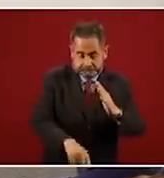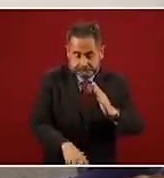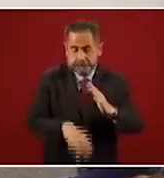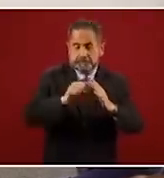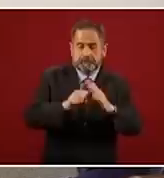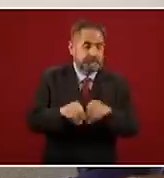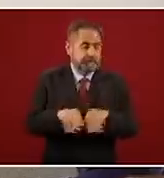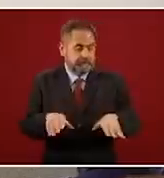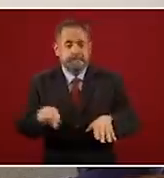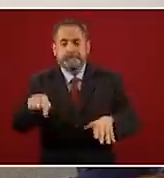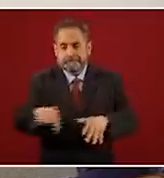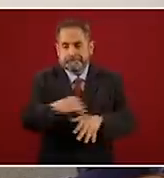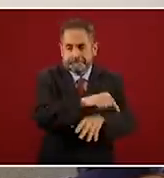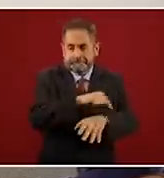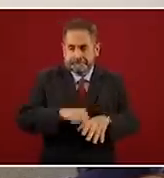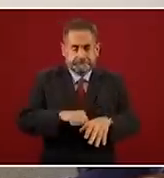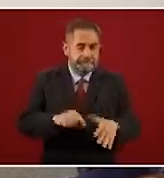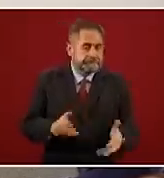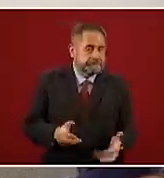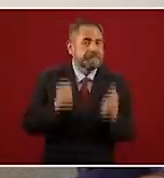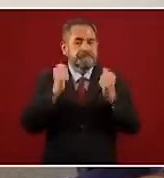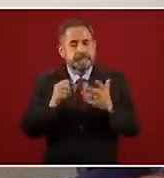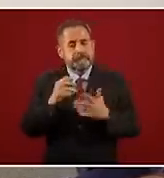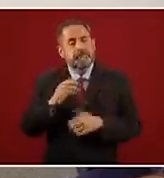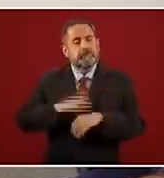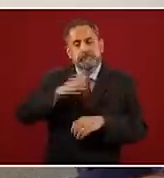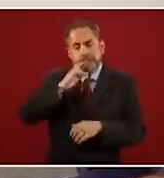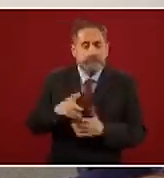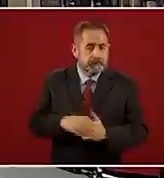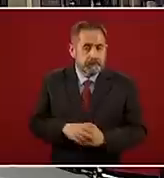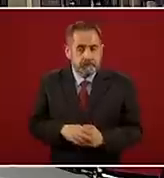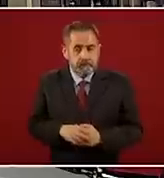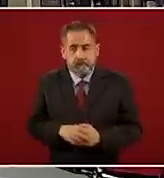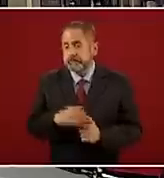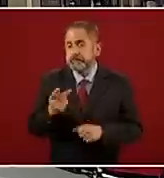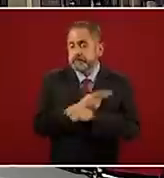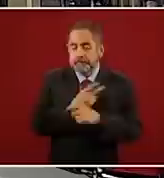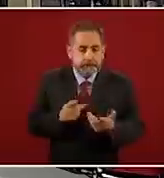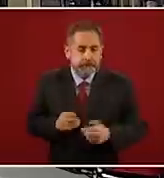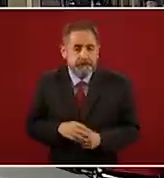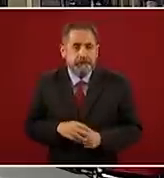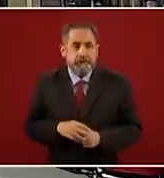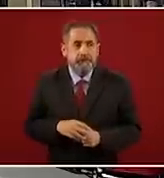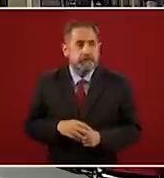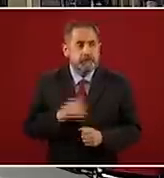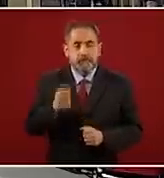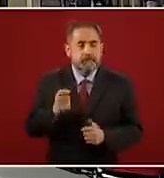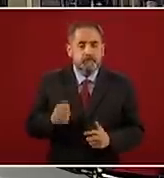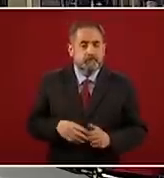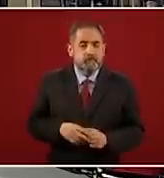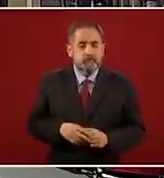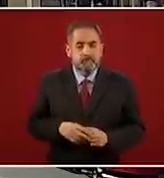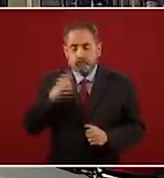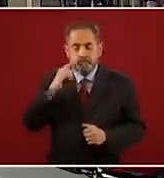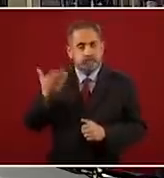de eso se detona un desarrollo en cada campo. El resultado ha sido el